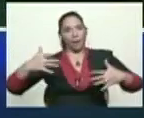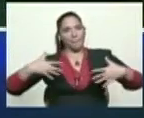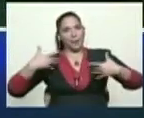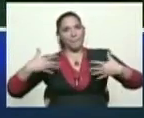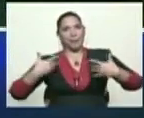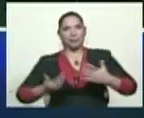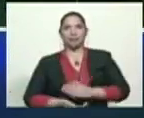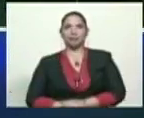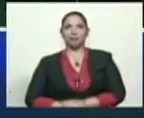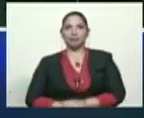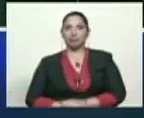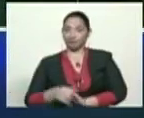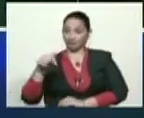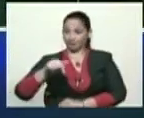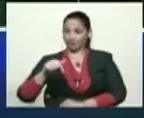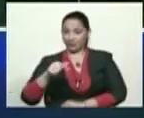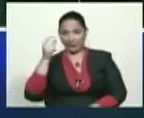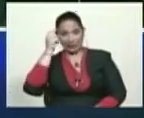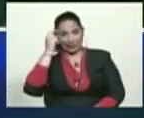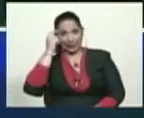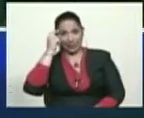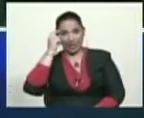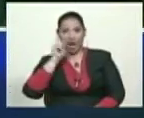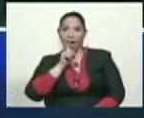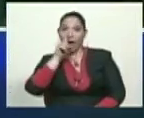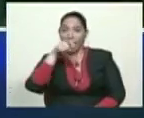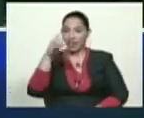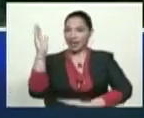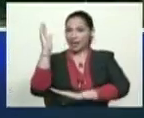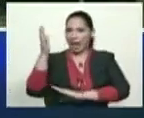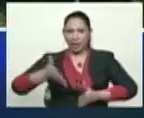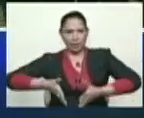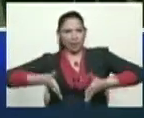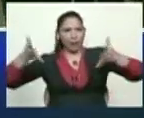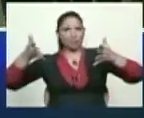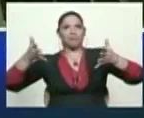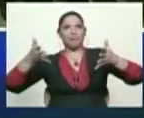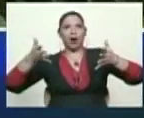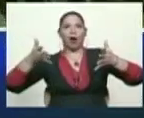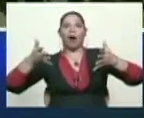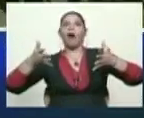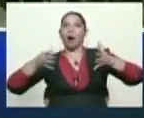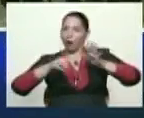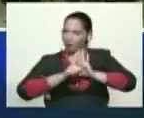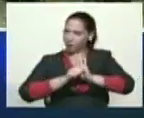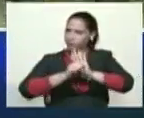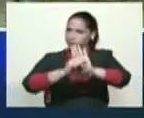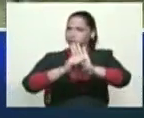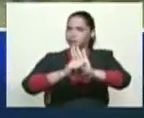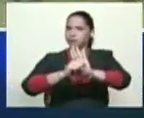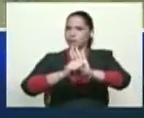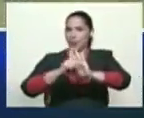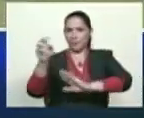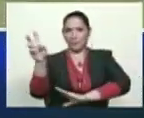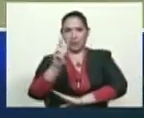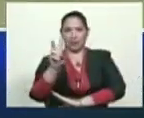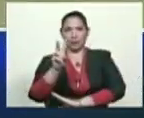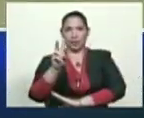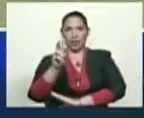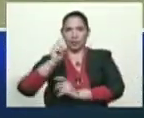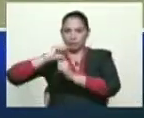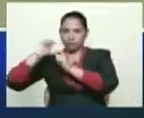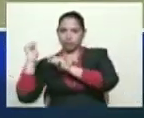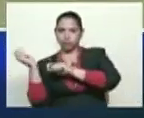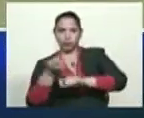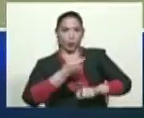que tenemos en estos días que cardenales campeón iba a representar a venezuela en la serie del caribe